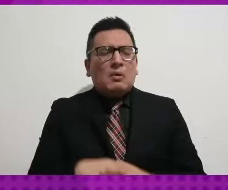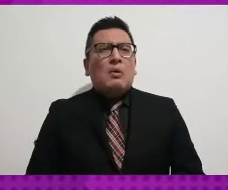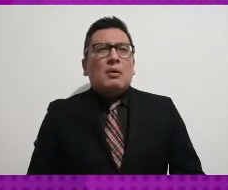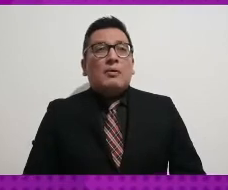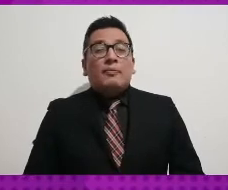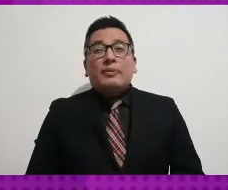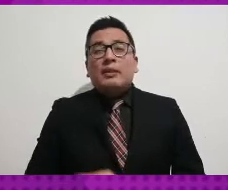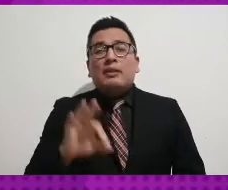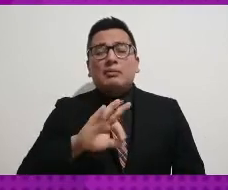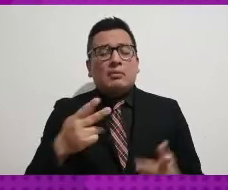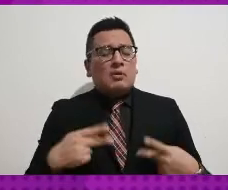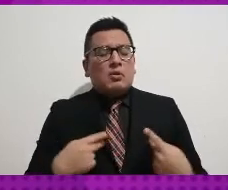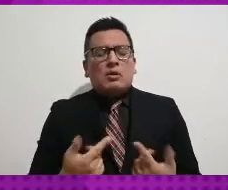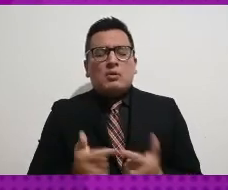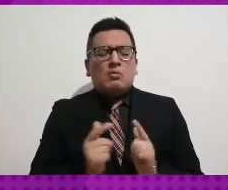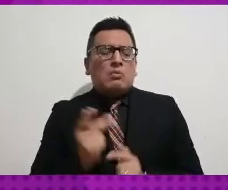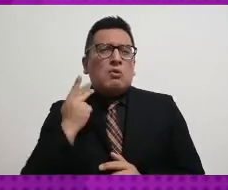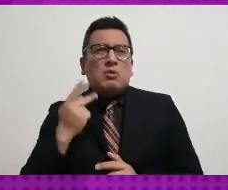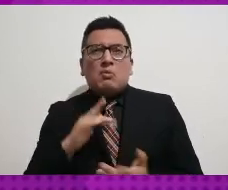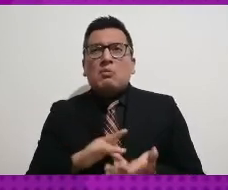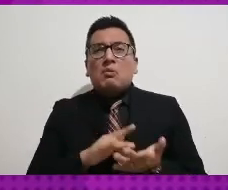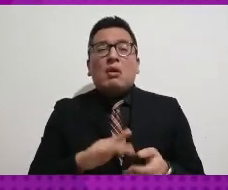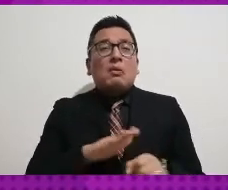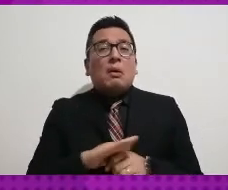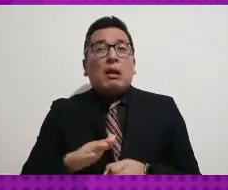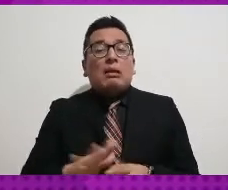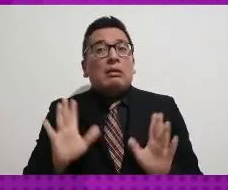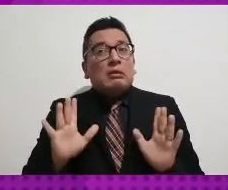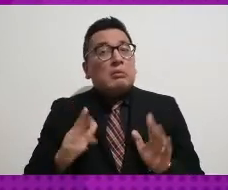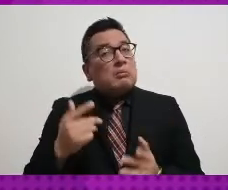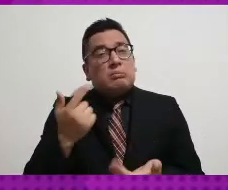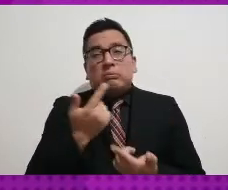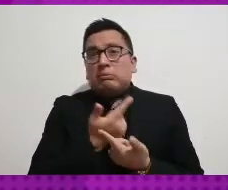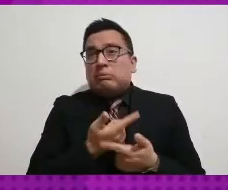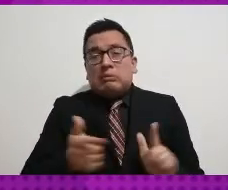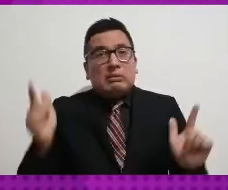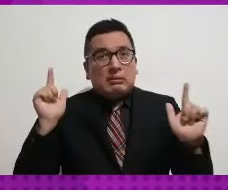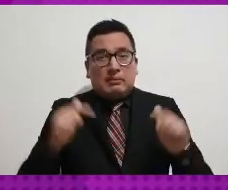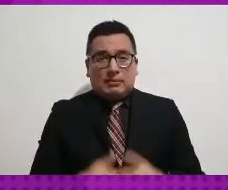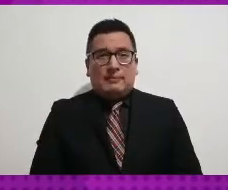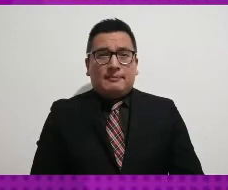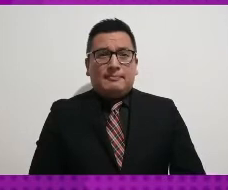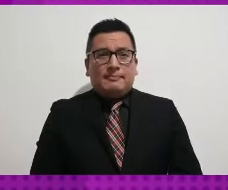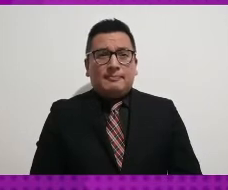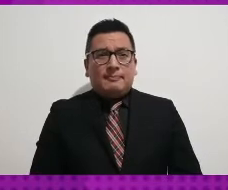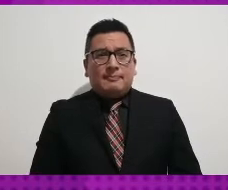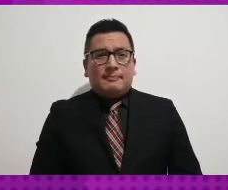distanciamiento o una discriminación. Es tan libre como a cualquier otro derecho.